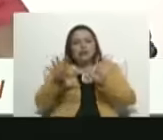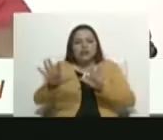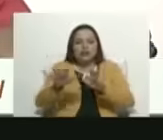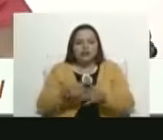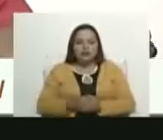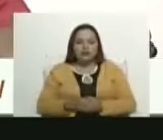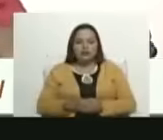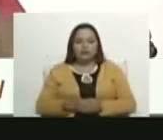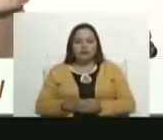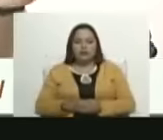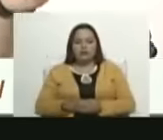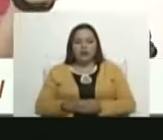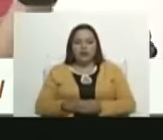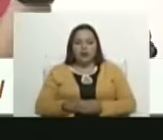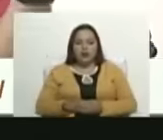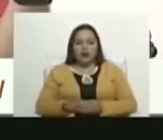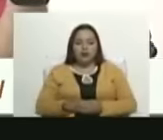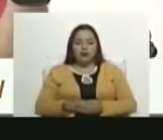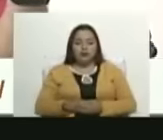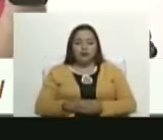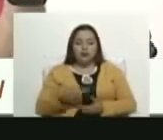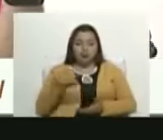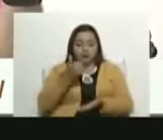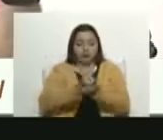Hoy, fíjate, hoy sale